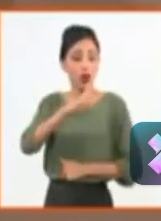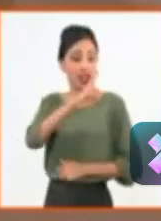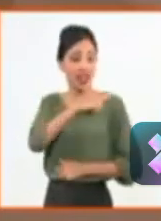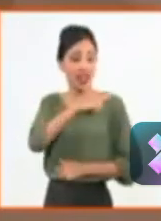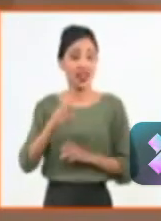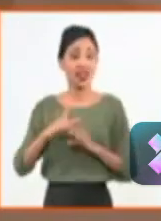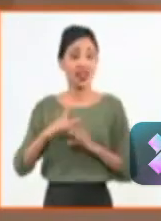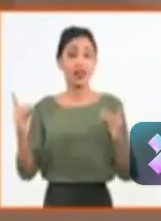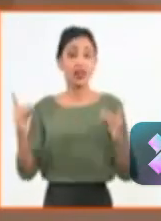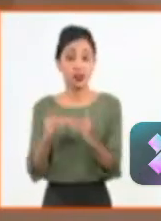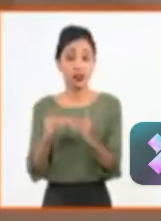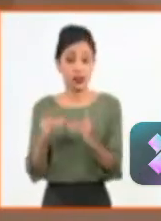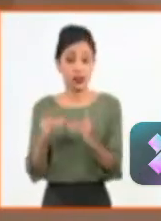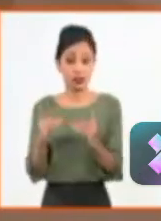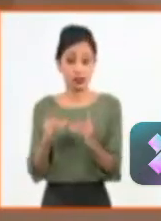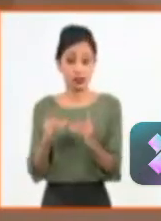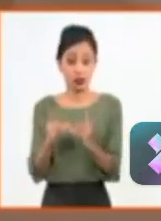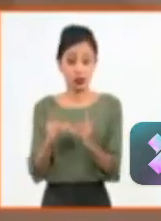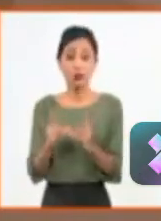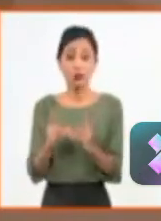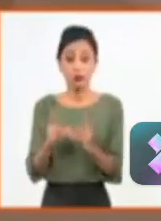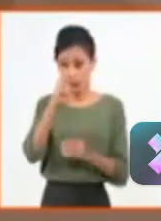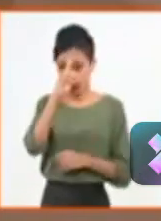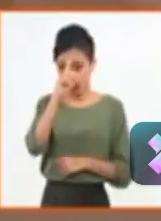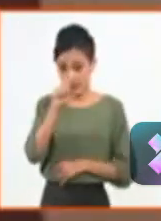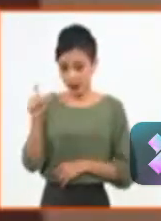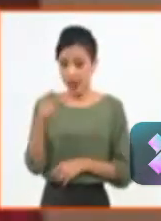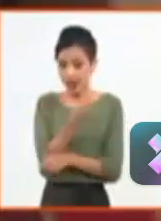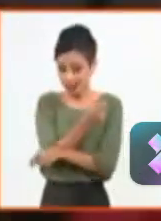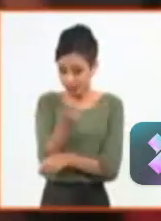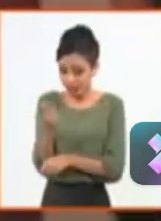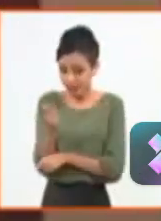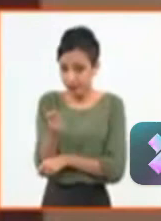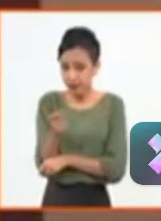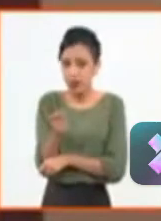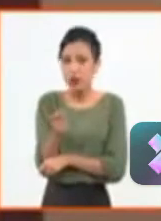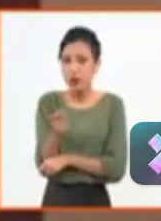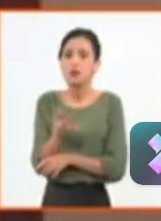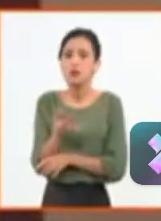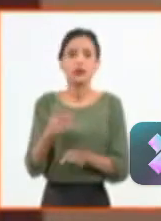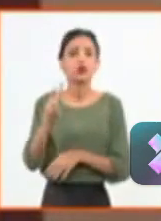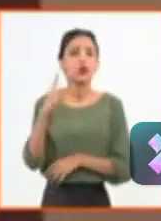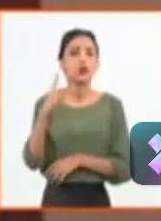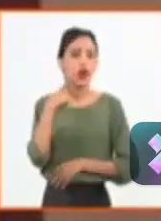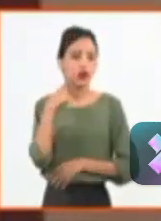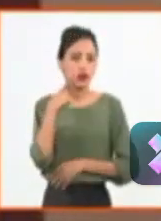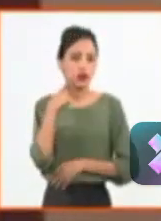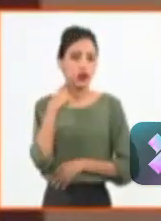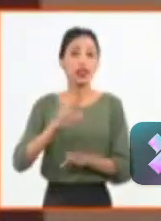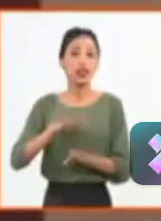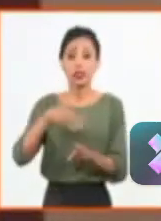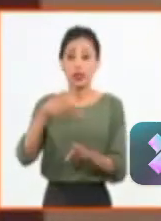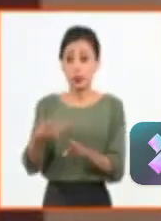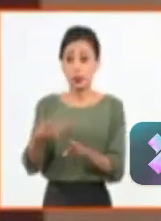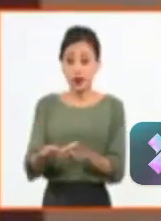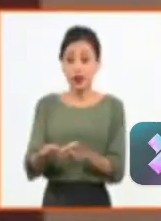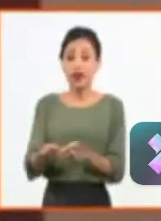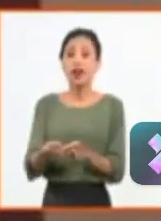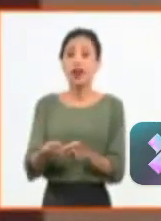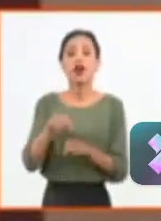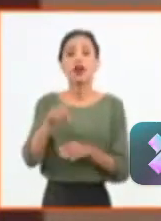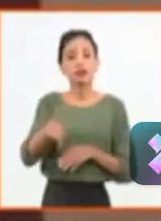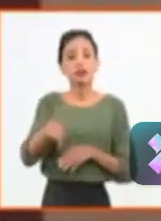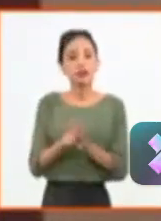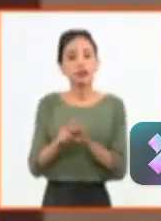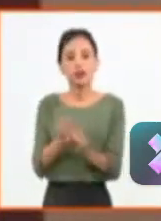del hospital por un periodo de aproximadamente 2 años y además después me incorporé a la dirección del hospital